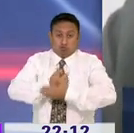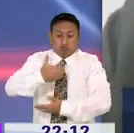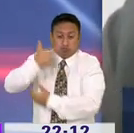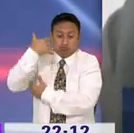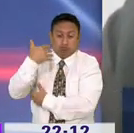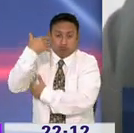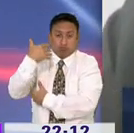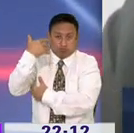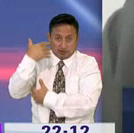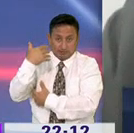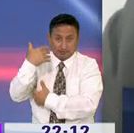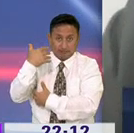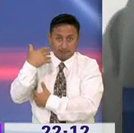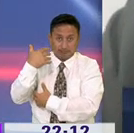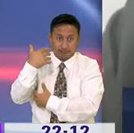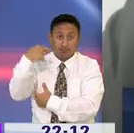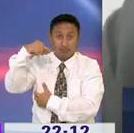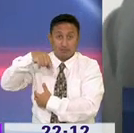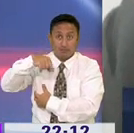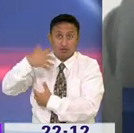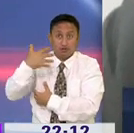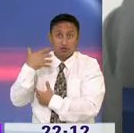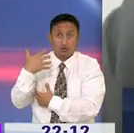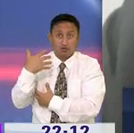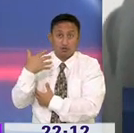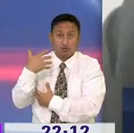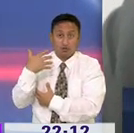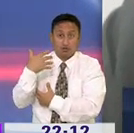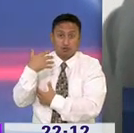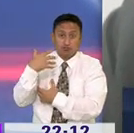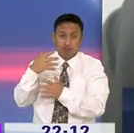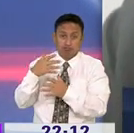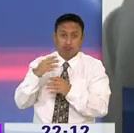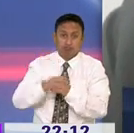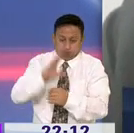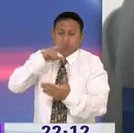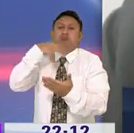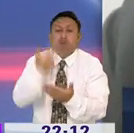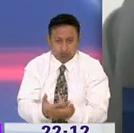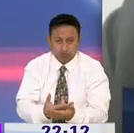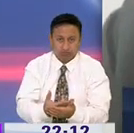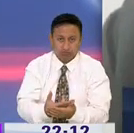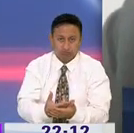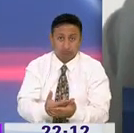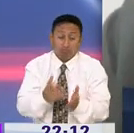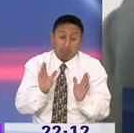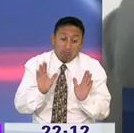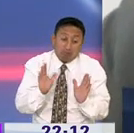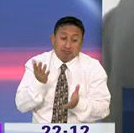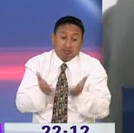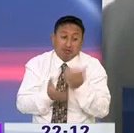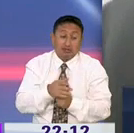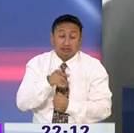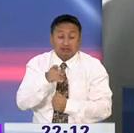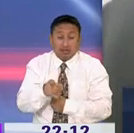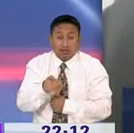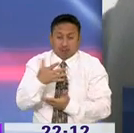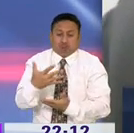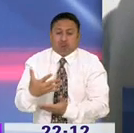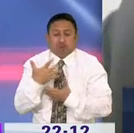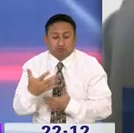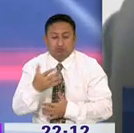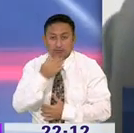que en torno a esto ella se habría caído y el menor también. Entonces aducimos que por ahí fue la